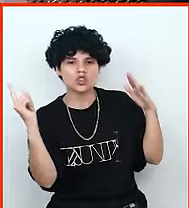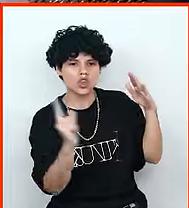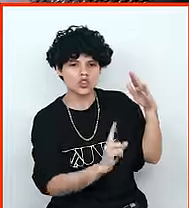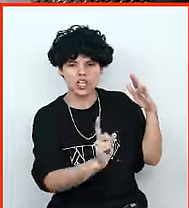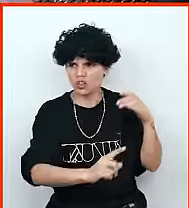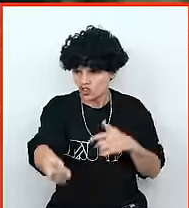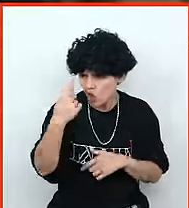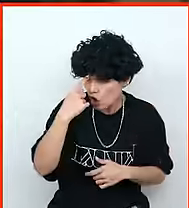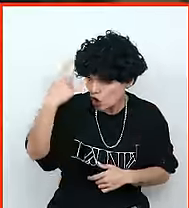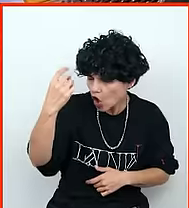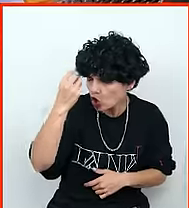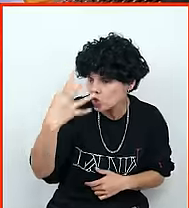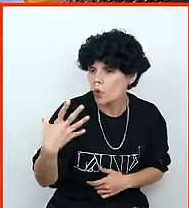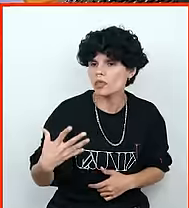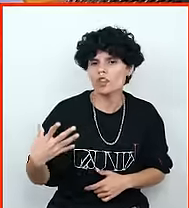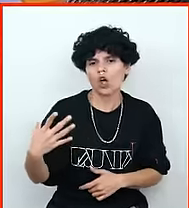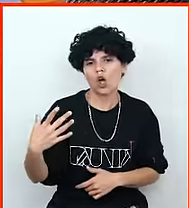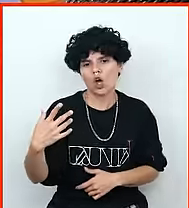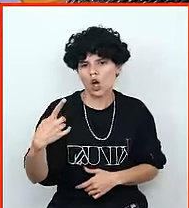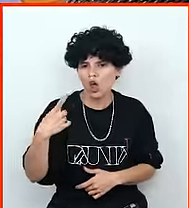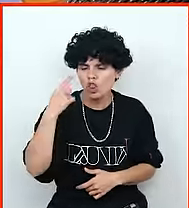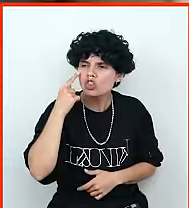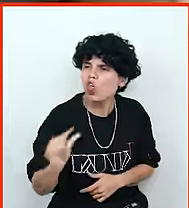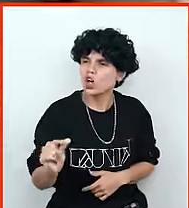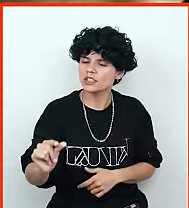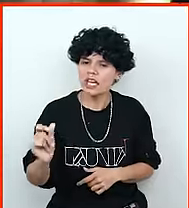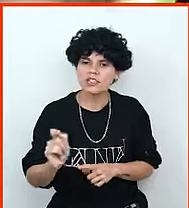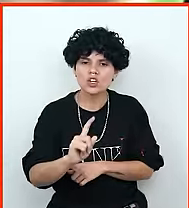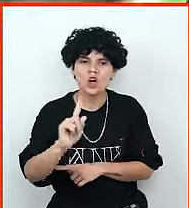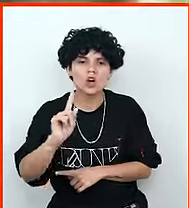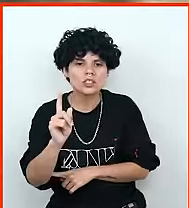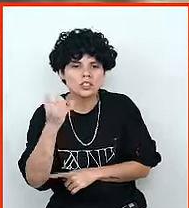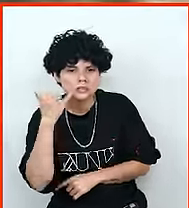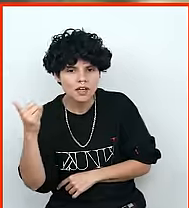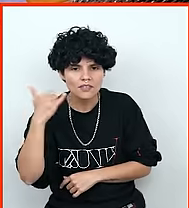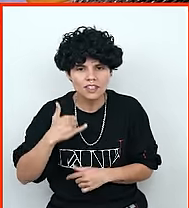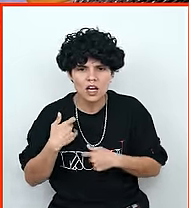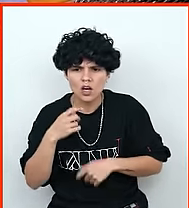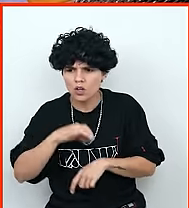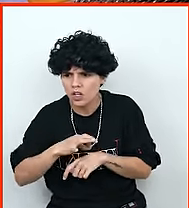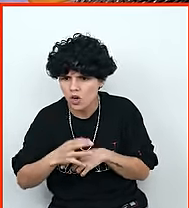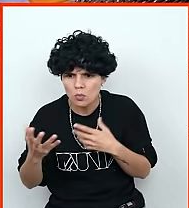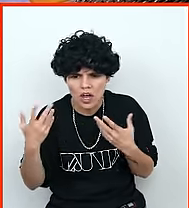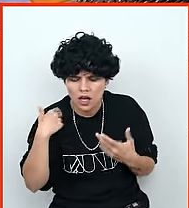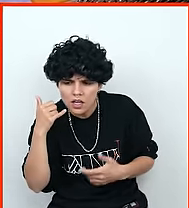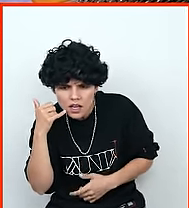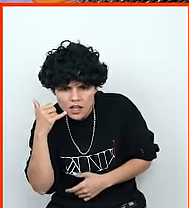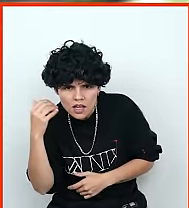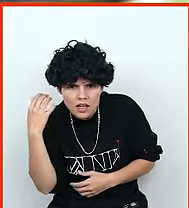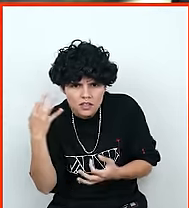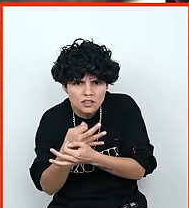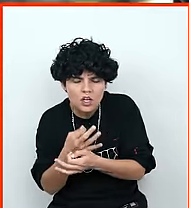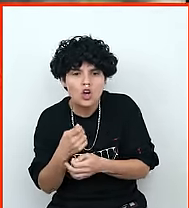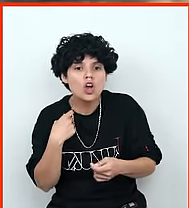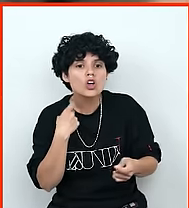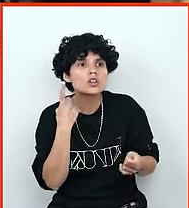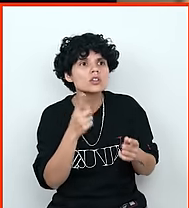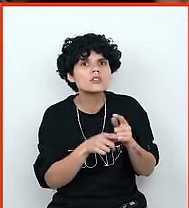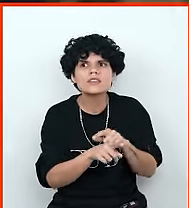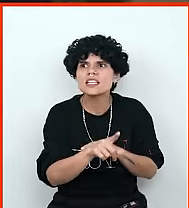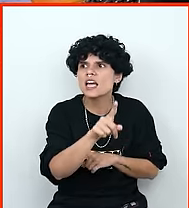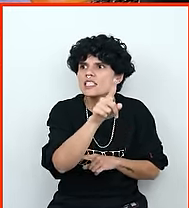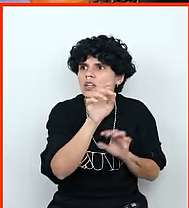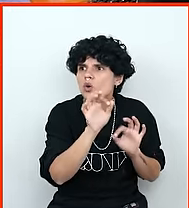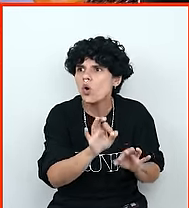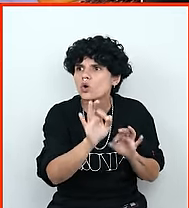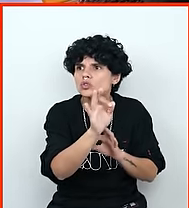todo esto estúpido, idiota, me dejaste tu teléfono, weón. Juan Pablo, weón, doctor, weón, ¿cómo era la weá? Oh, mi amor, venía llegando